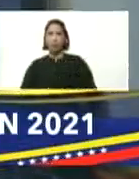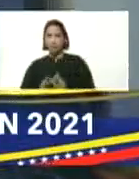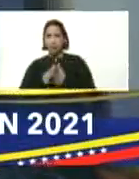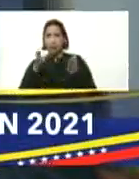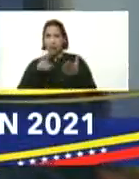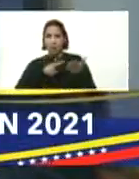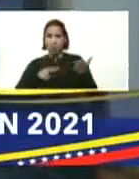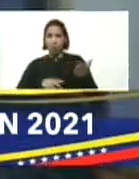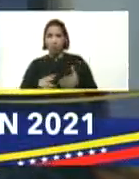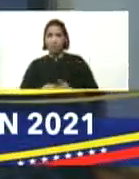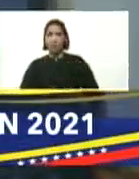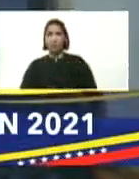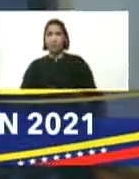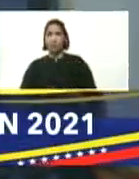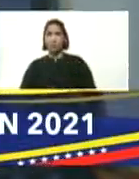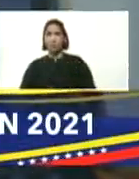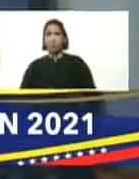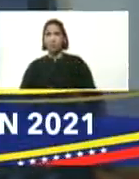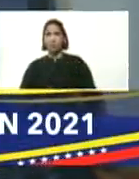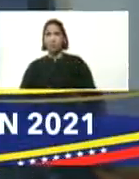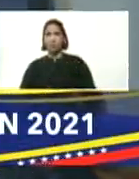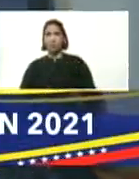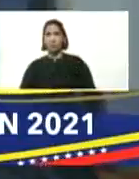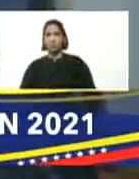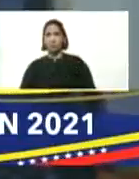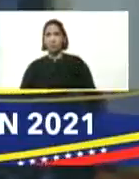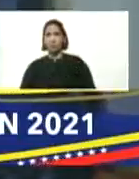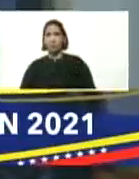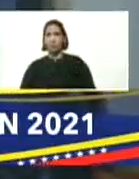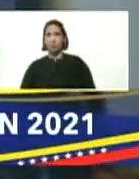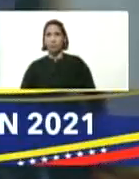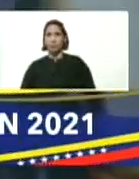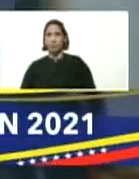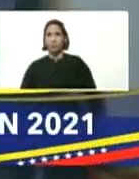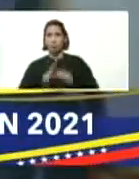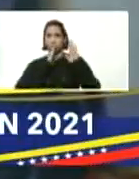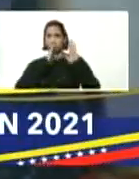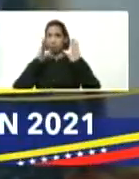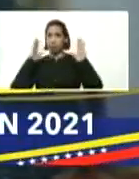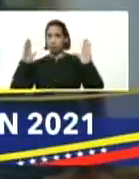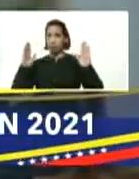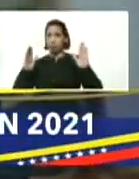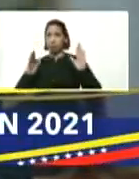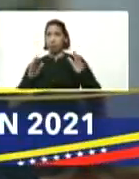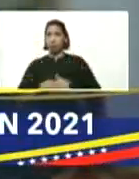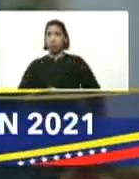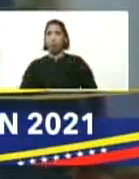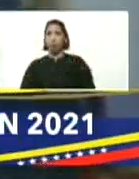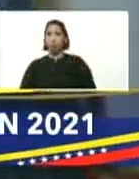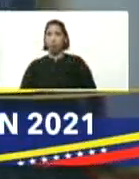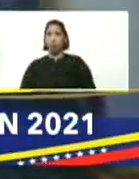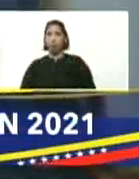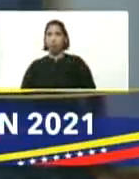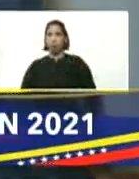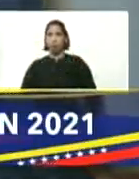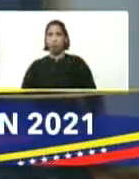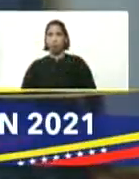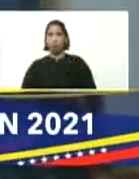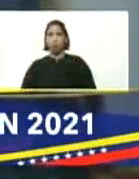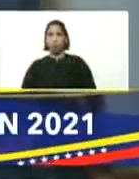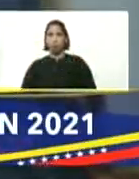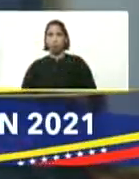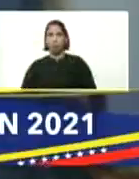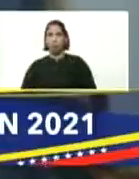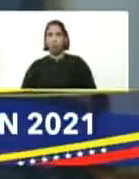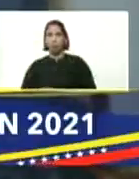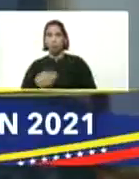un gran lector. Sin lugar a dudas, y de una biblioteca es gigantesca. Milenaria. Exacto. Y yo lo